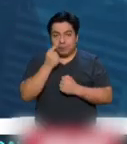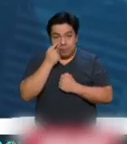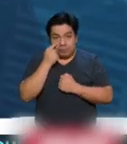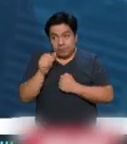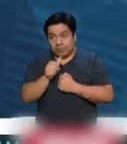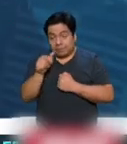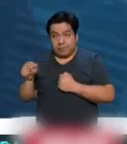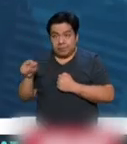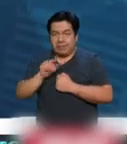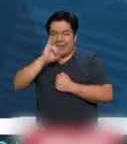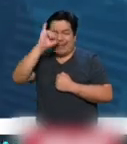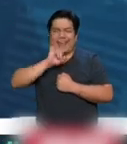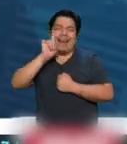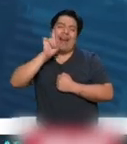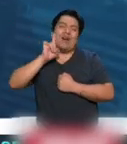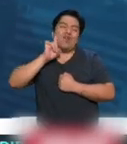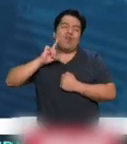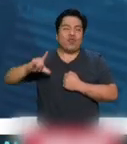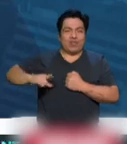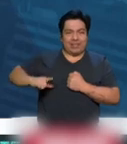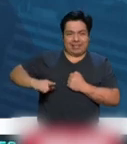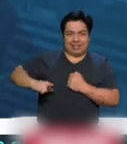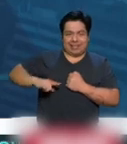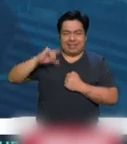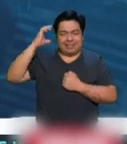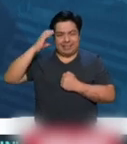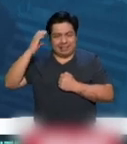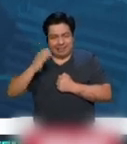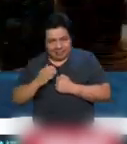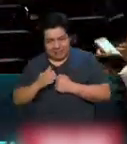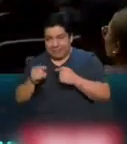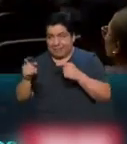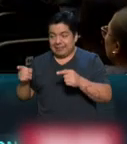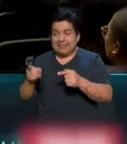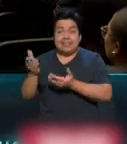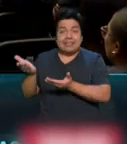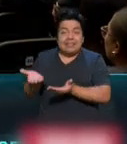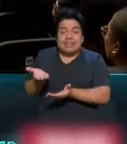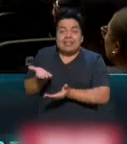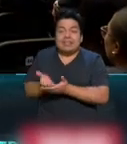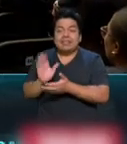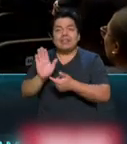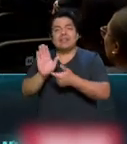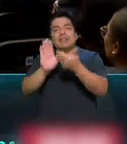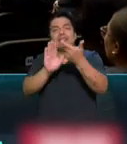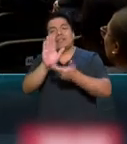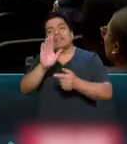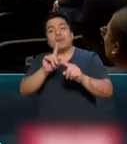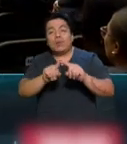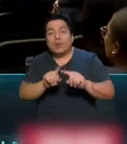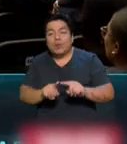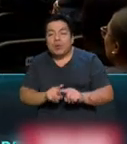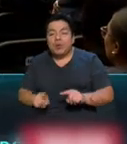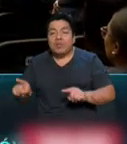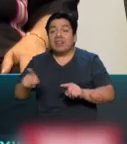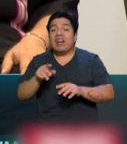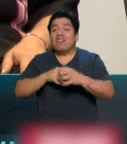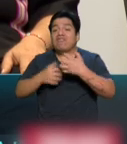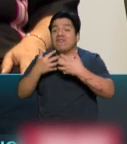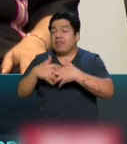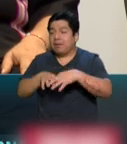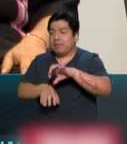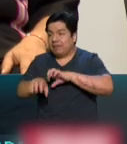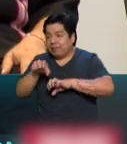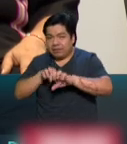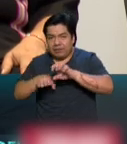Por su parte, la jefa de gobierno de la Ciudad de México, Clara Brugada Molina, presentó la convocatoria de distintivos para empresas responsables